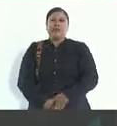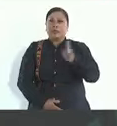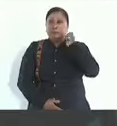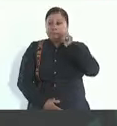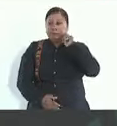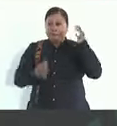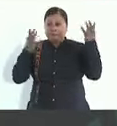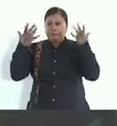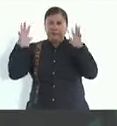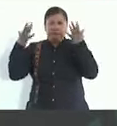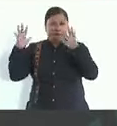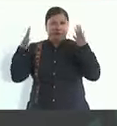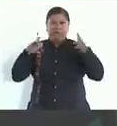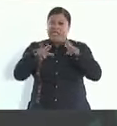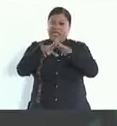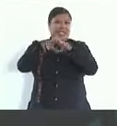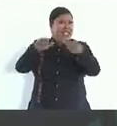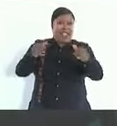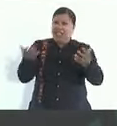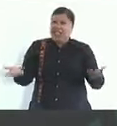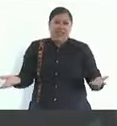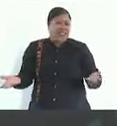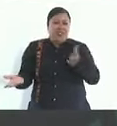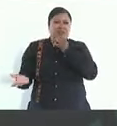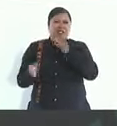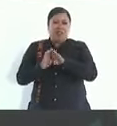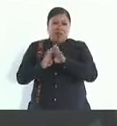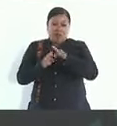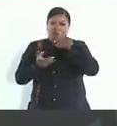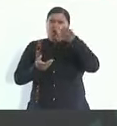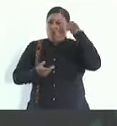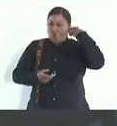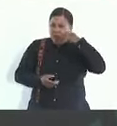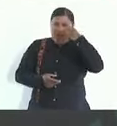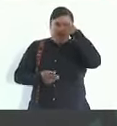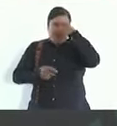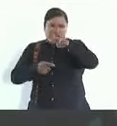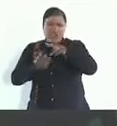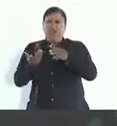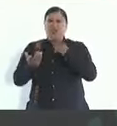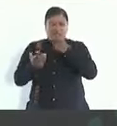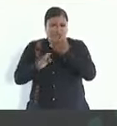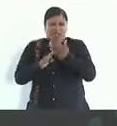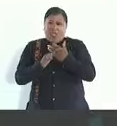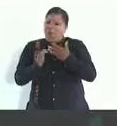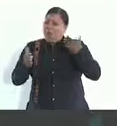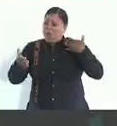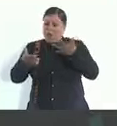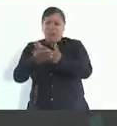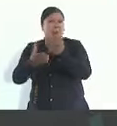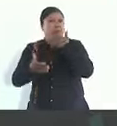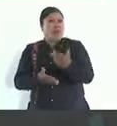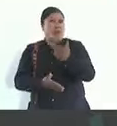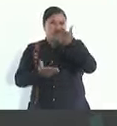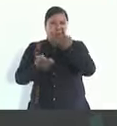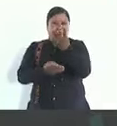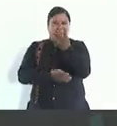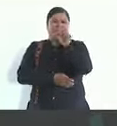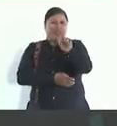Ya nadie puede negar que a Oaxaca y a México les ha ido mejor en la cuarta